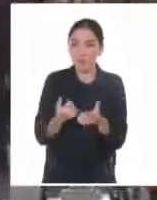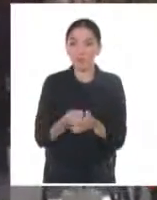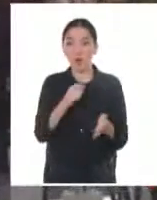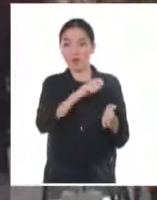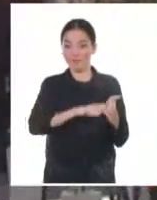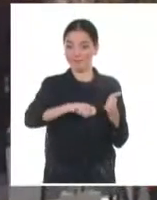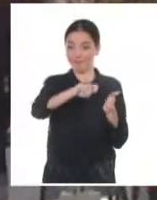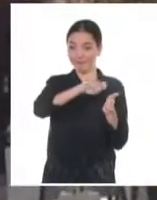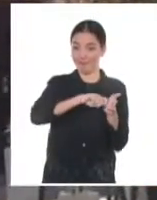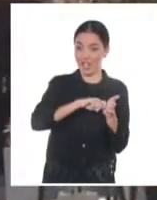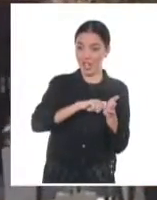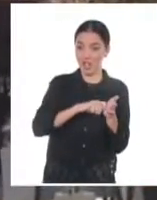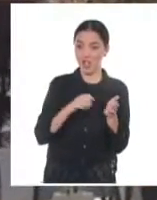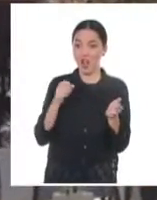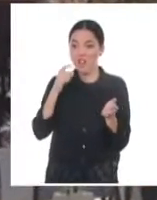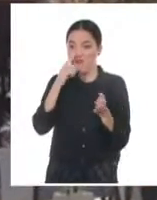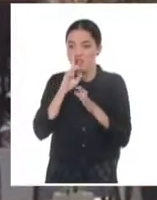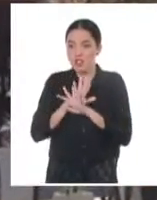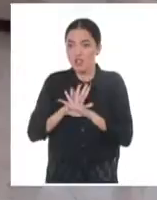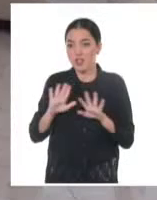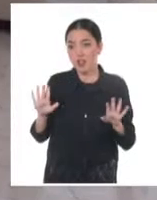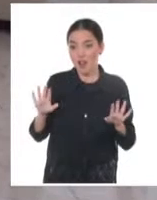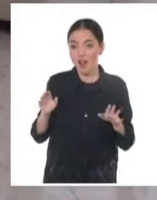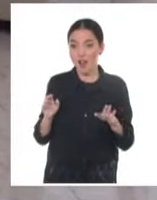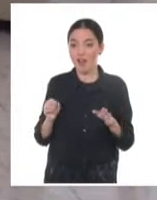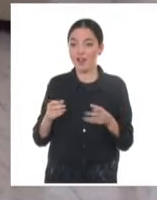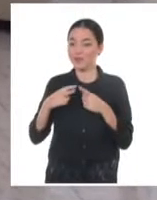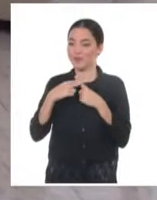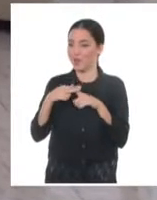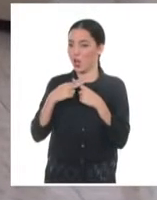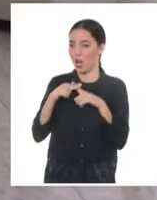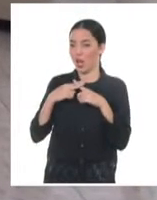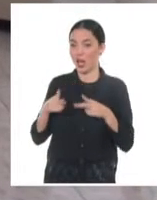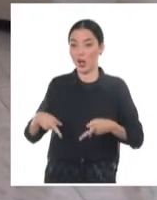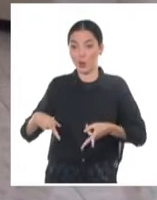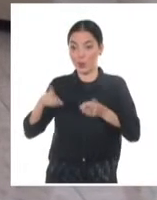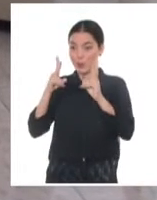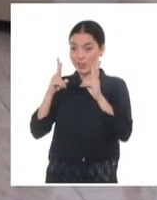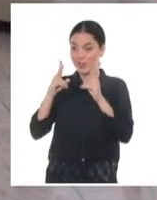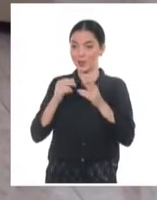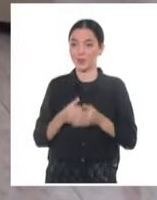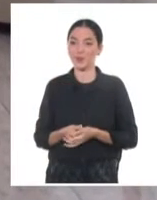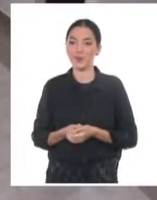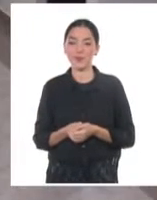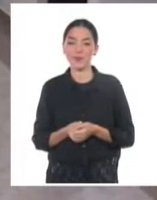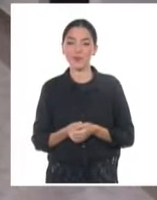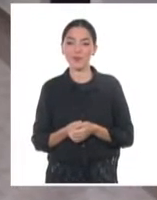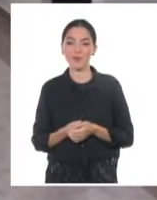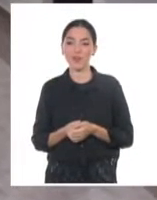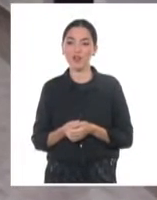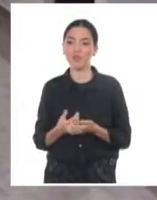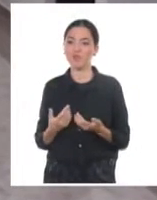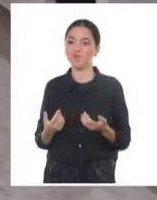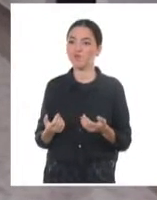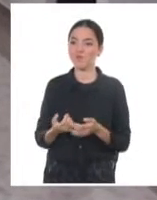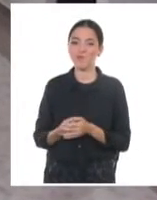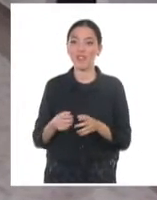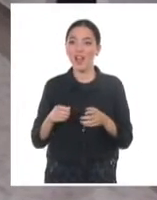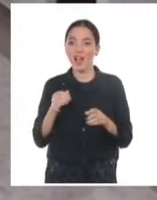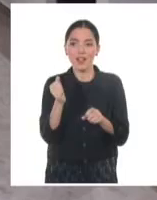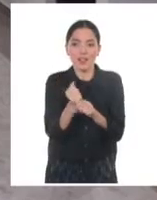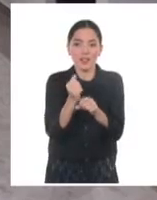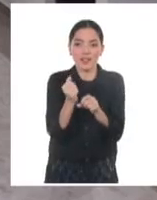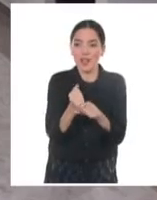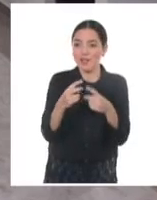la restauración del Hotel La Dominica. La calidad de los trabajos hoy son admirables. Se logró el